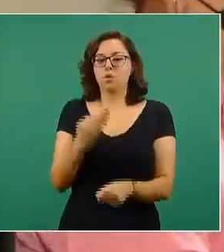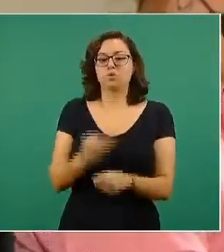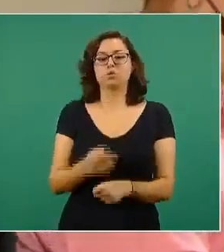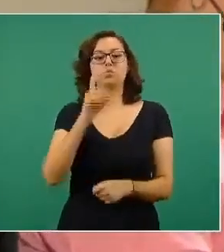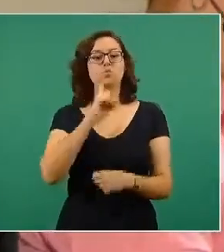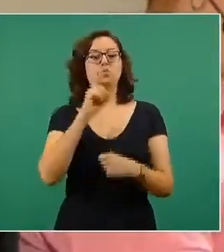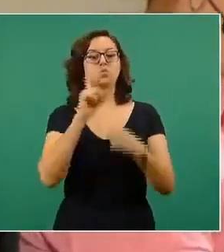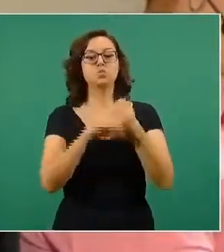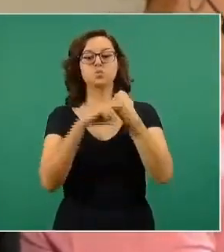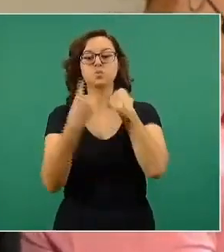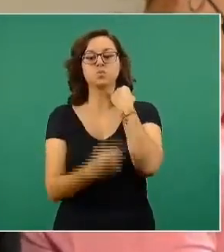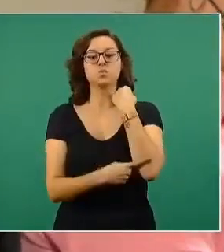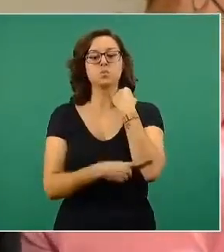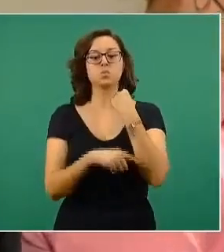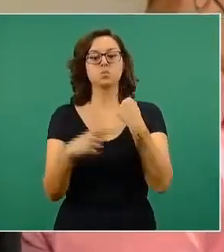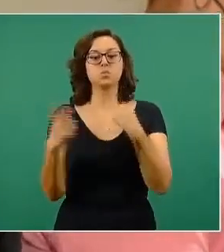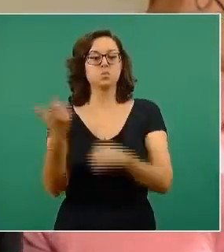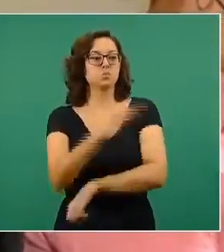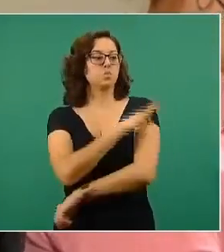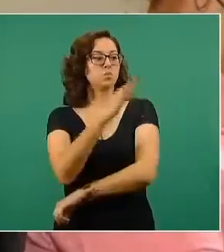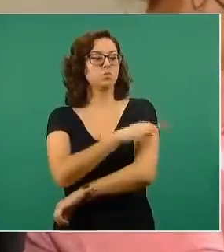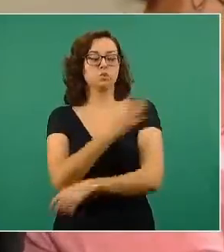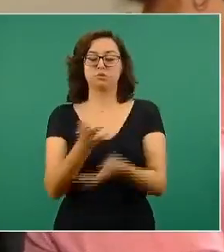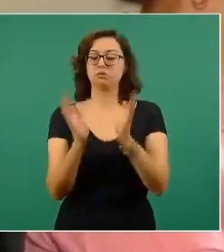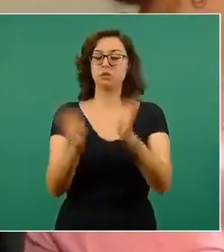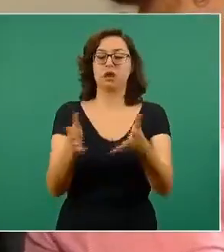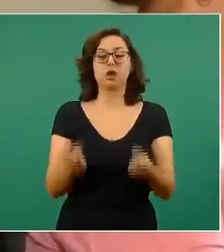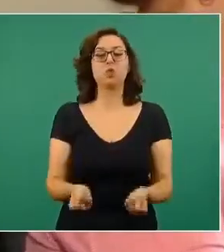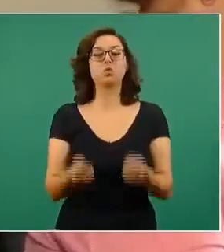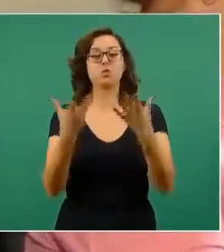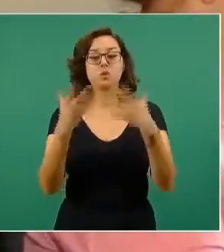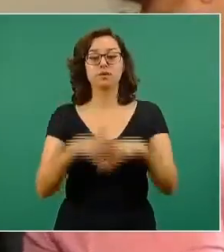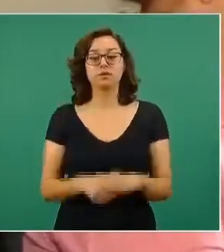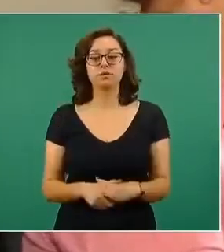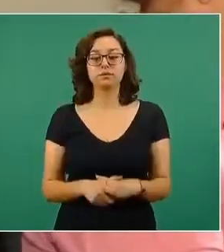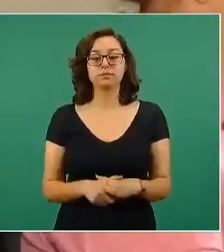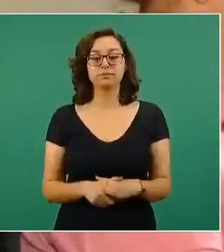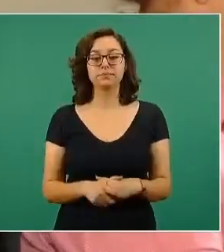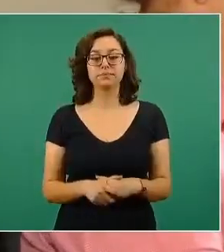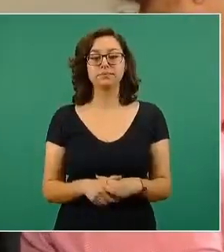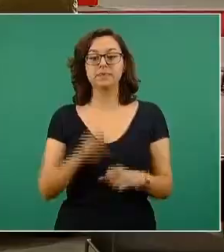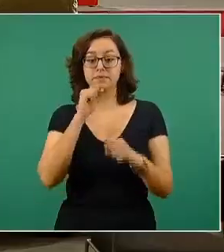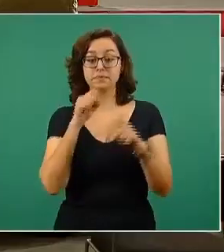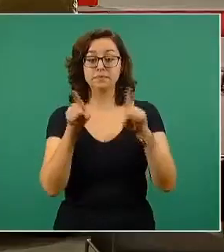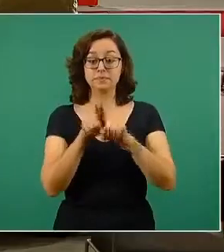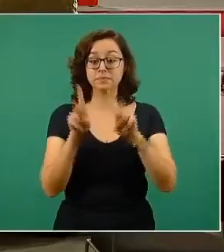vacunadas. Y la relación o la situación con los cesarios, por favor.